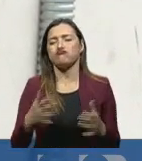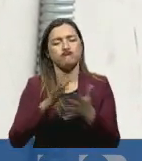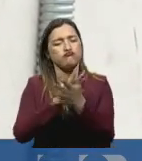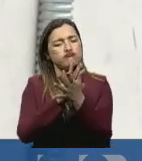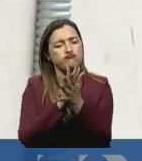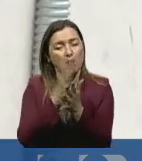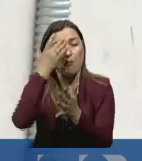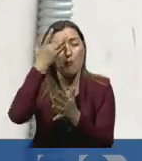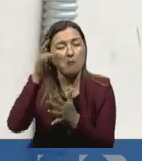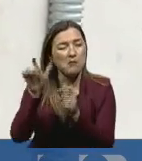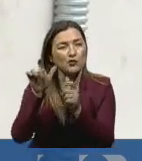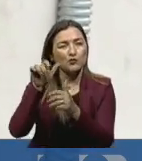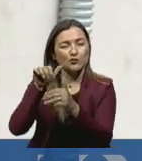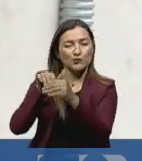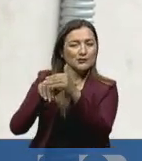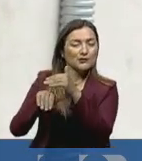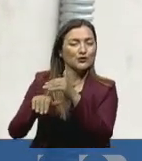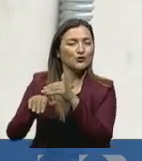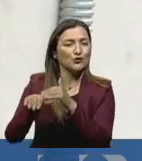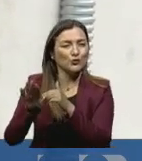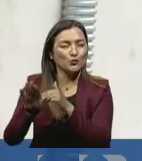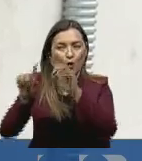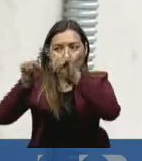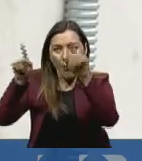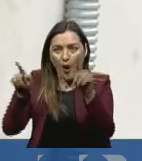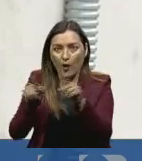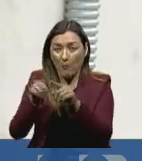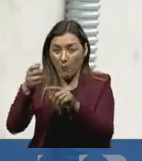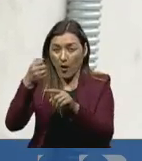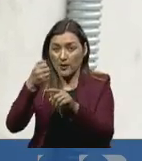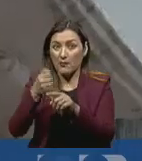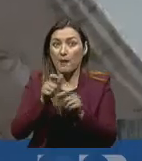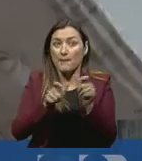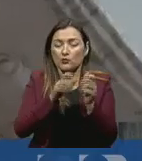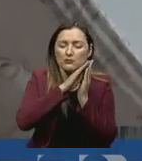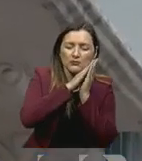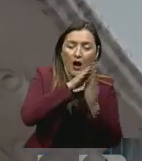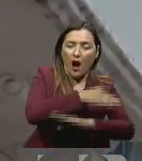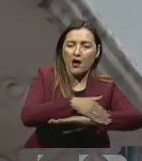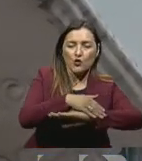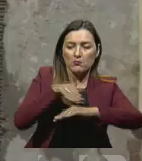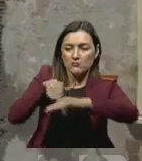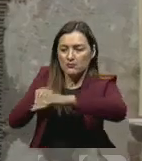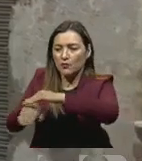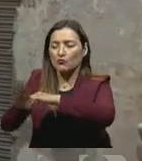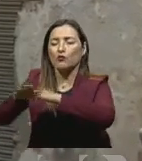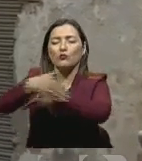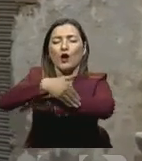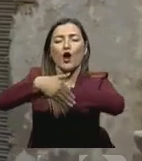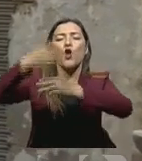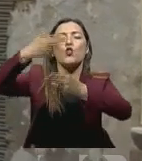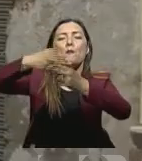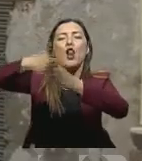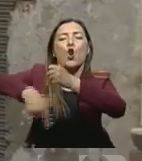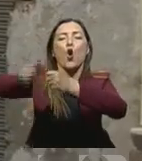ahí están entrando como ustedes tienen unos pequeños huecos las puertas y ahí entra la gente se trata de la calle Loja en el centro histórico